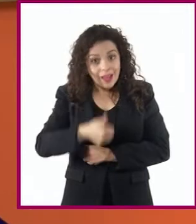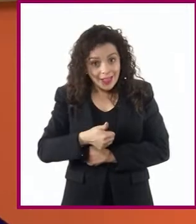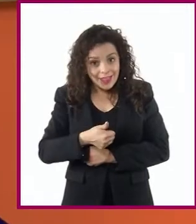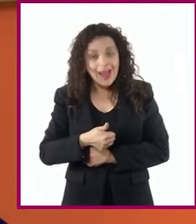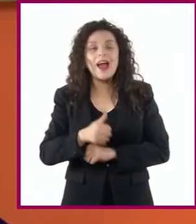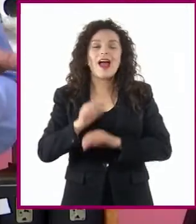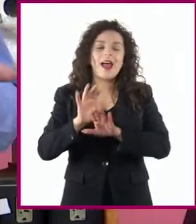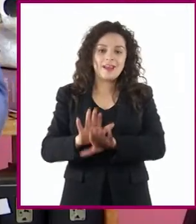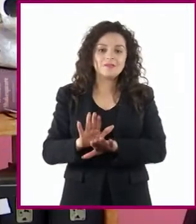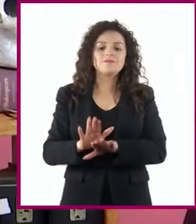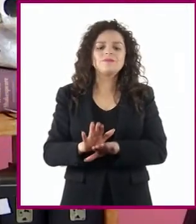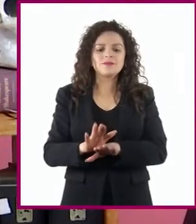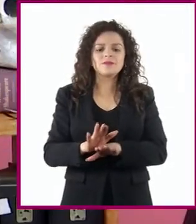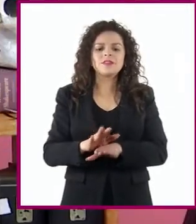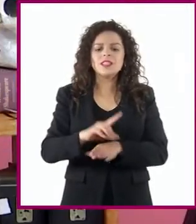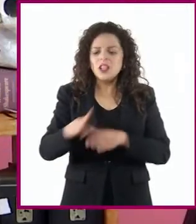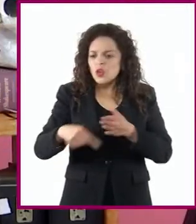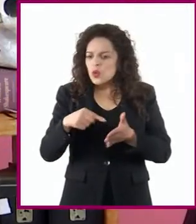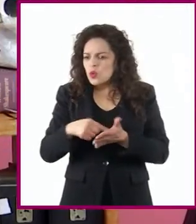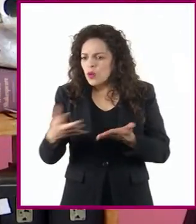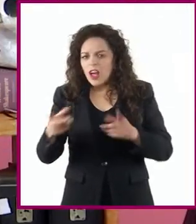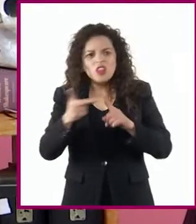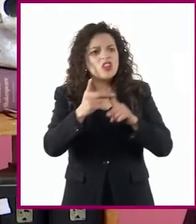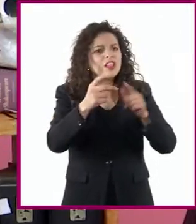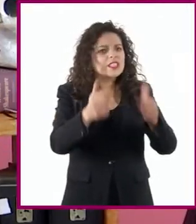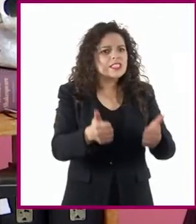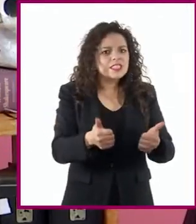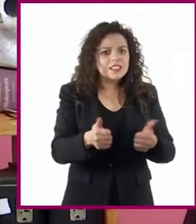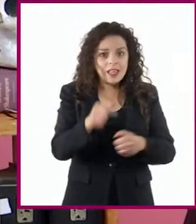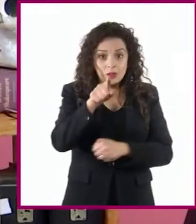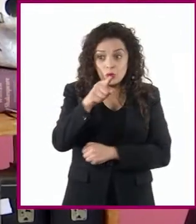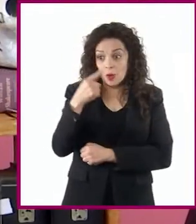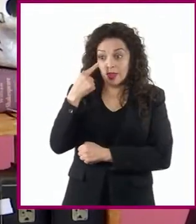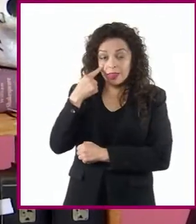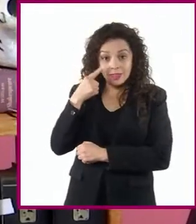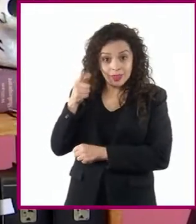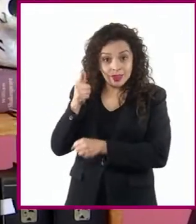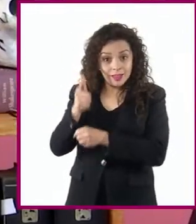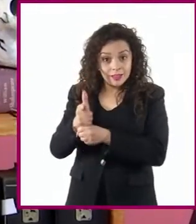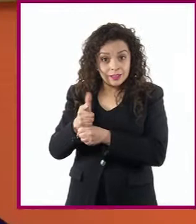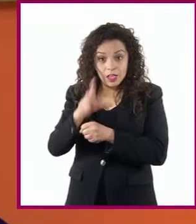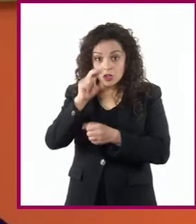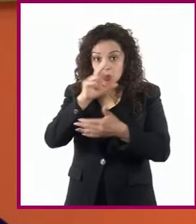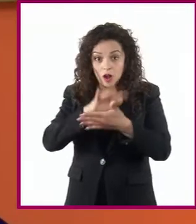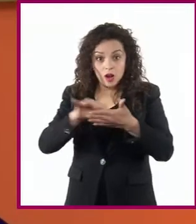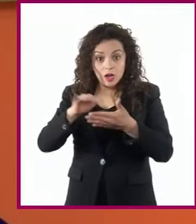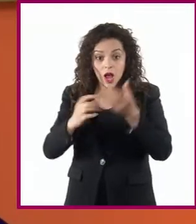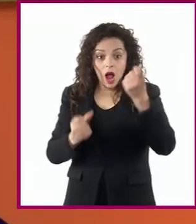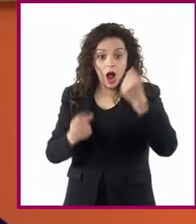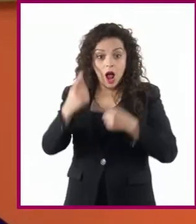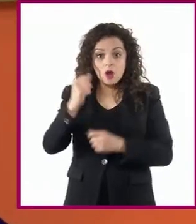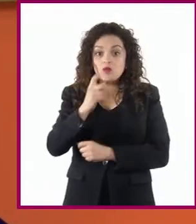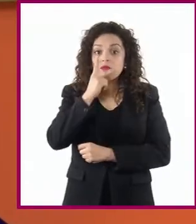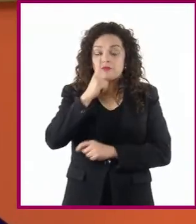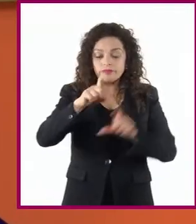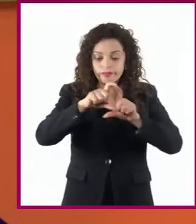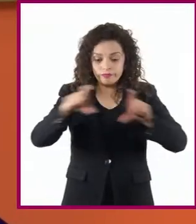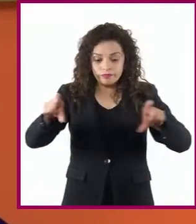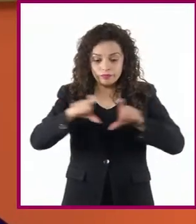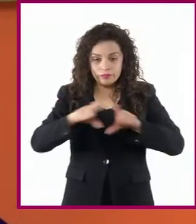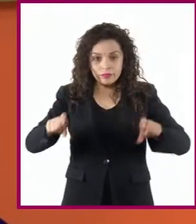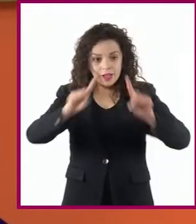¿Y en qué lugar se encontraban? ¿Observaron que no leímos algunas frases que estaban escritas